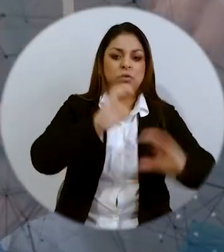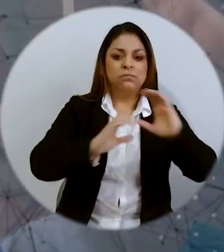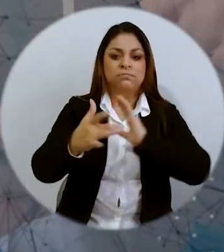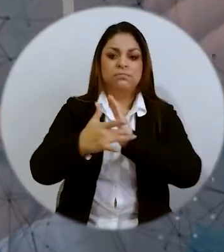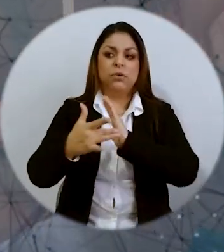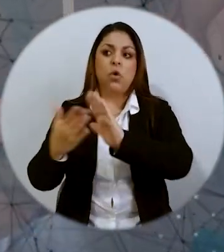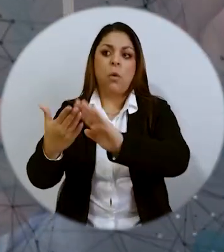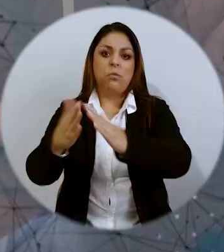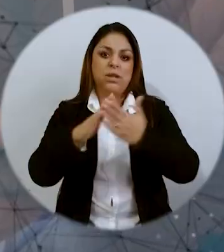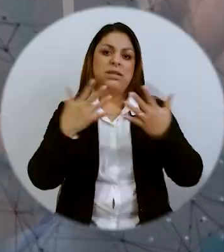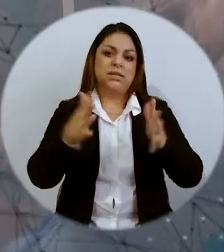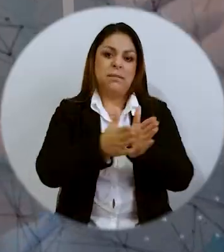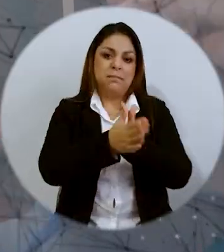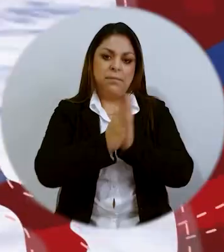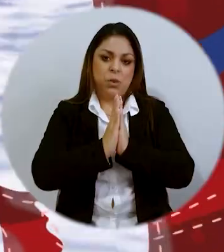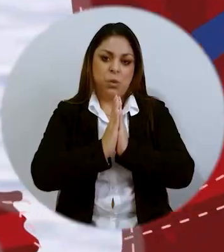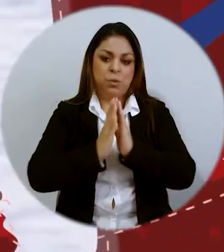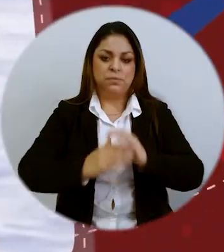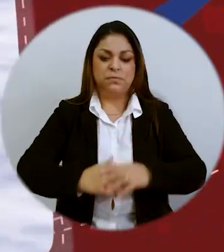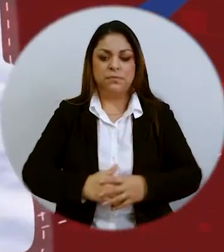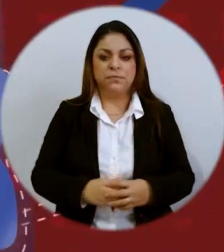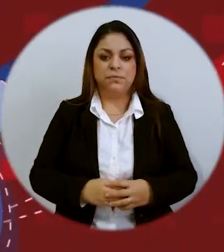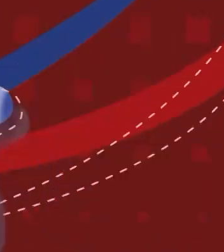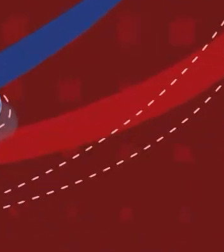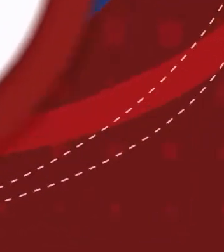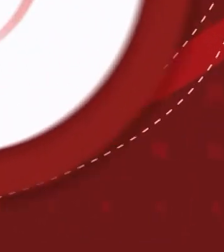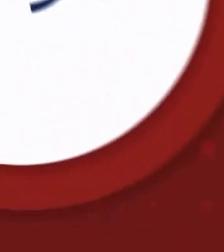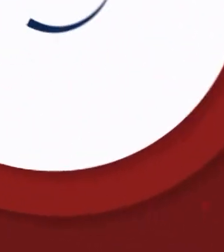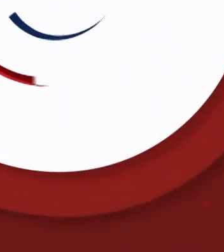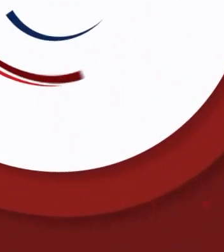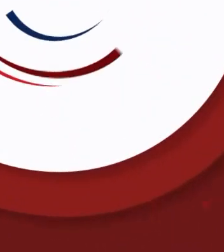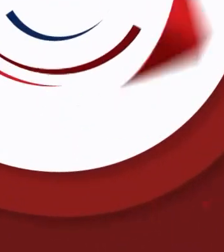las comunidades nos han pedido en este caso.